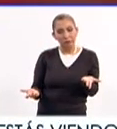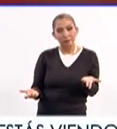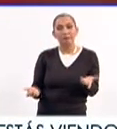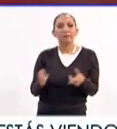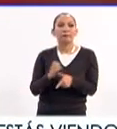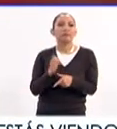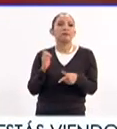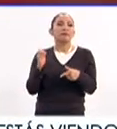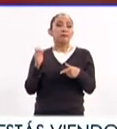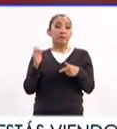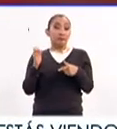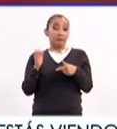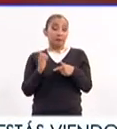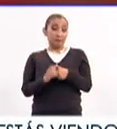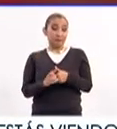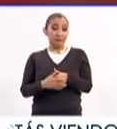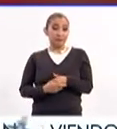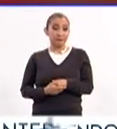Entonces,